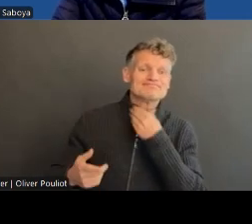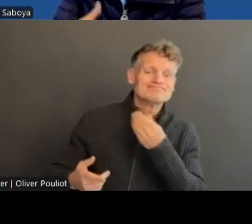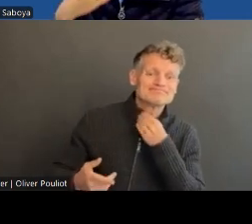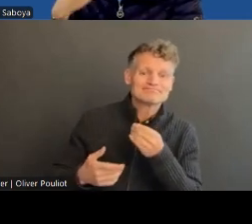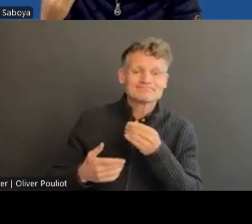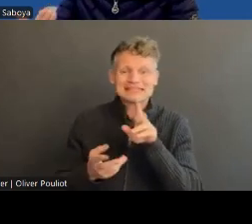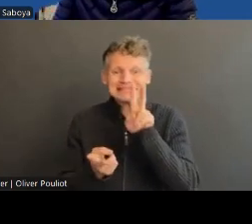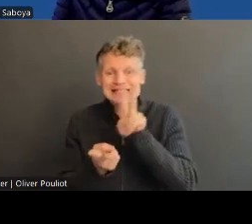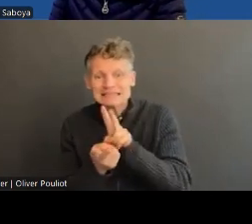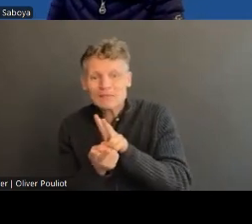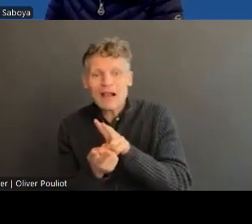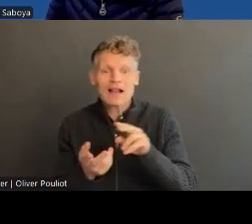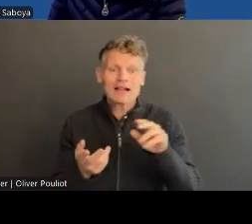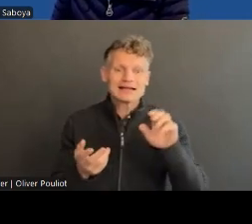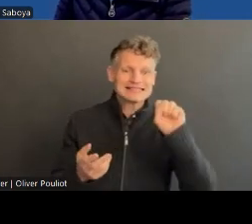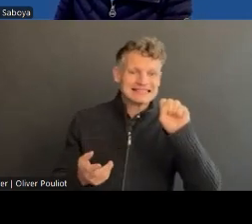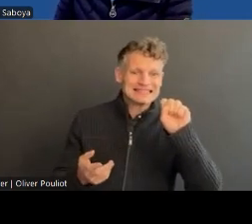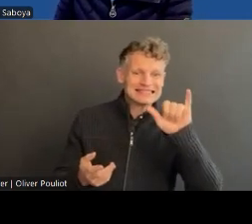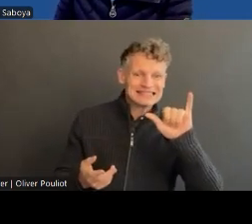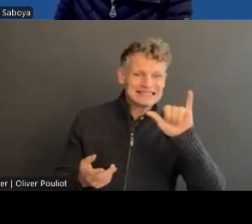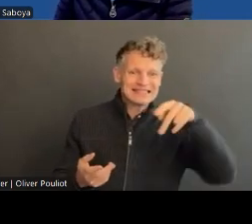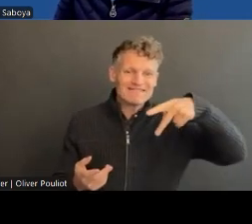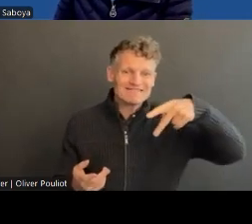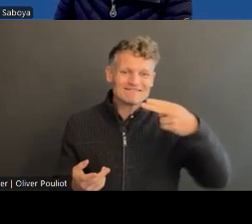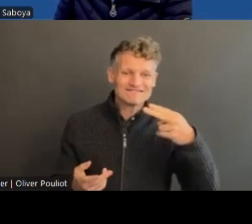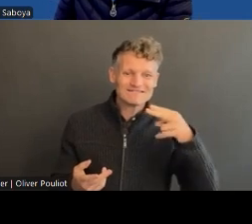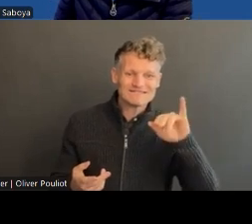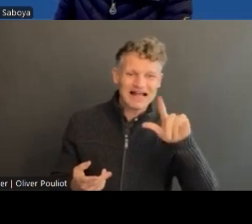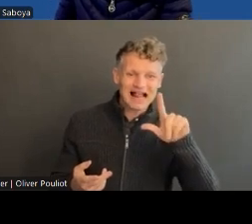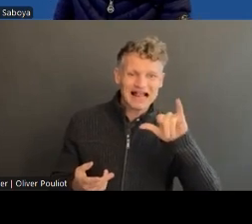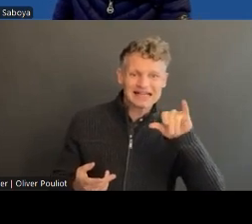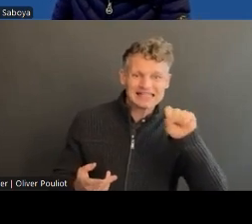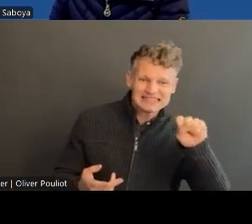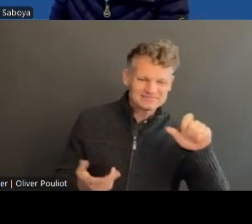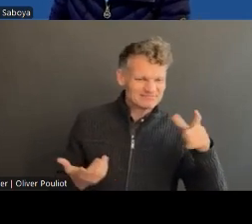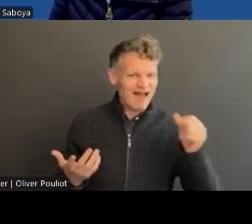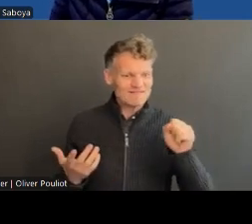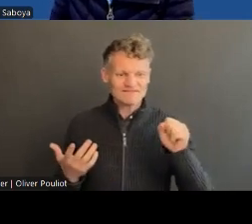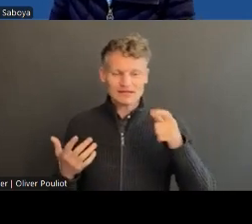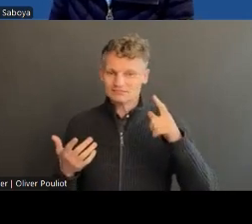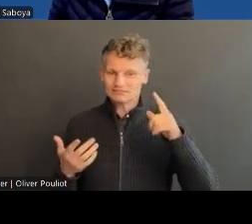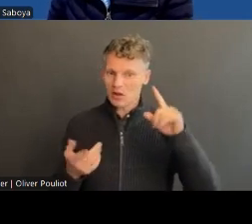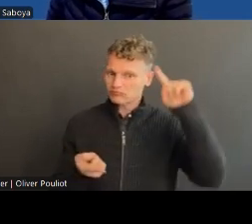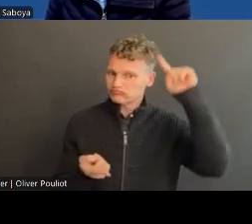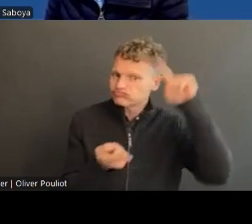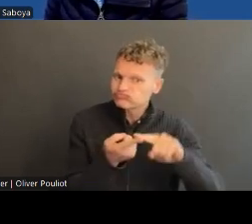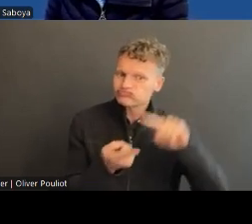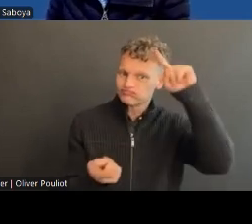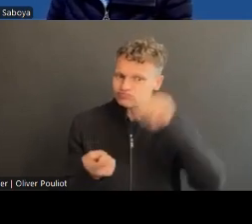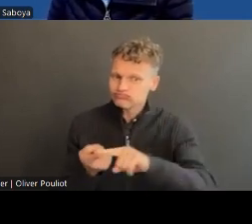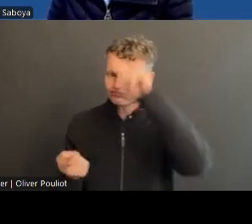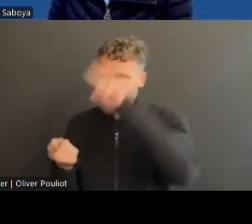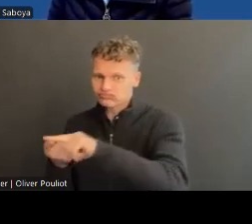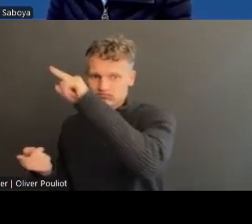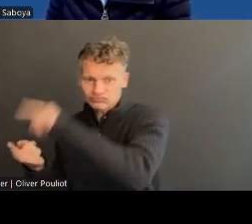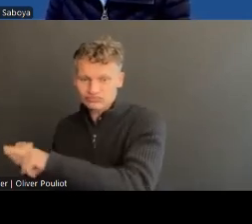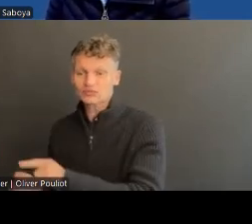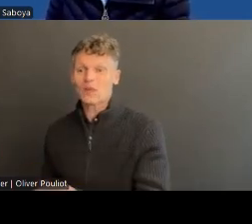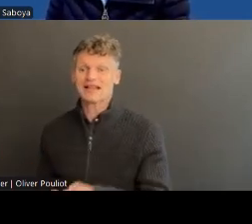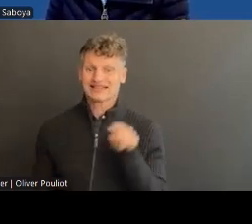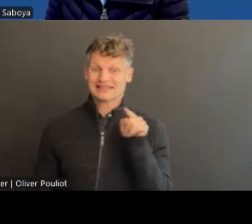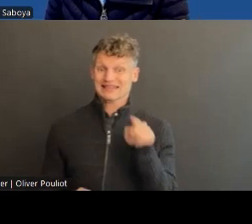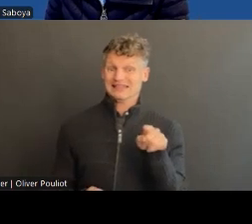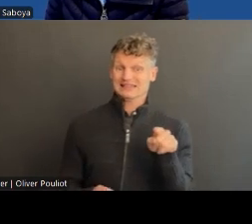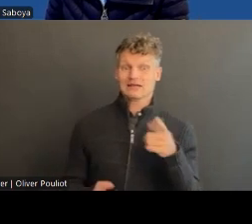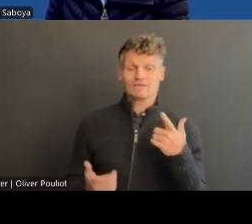historia tan larga y tan rica de eliminación de enfermedades, es por eso que la Organización Panamericana de la Salud presentó a los miembros,